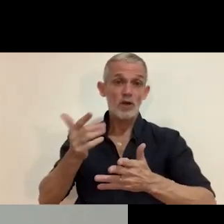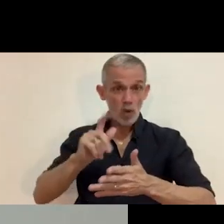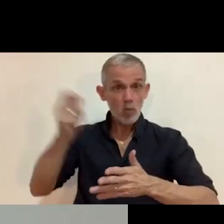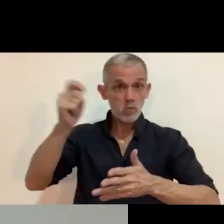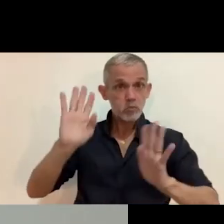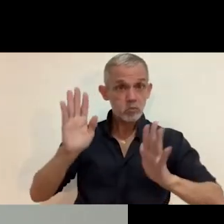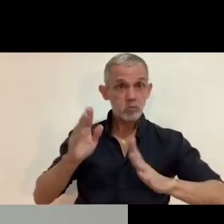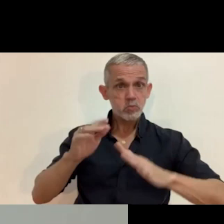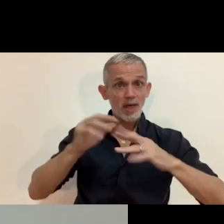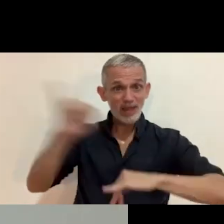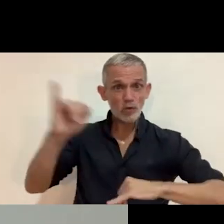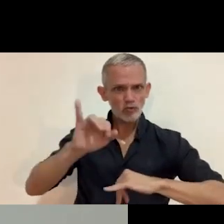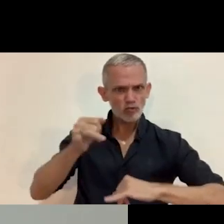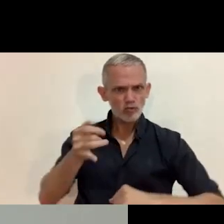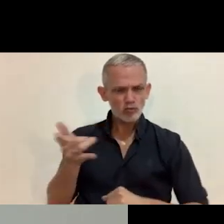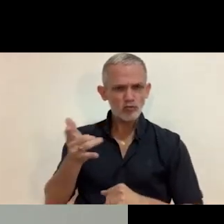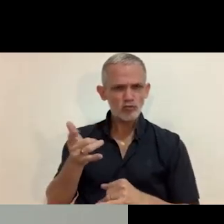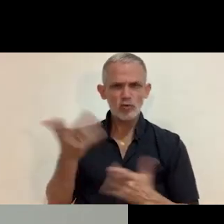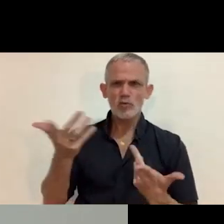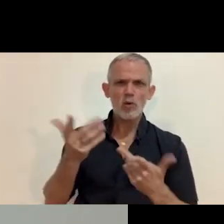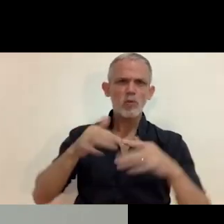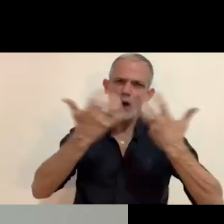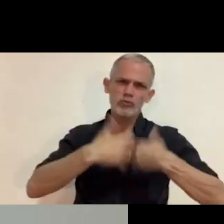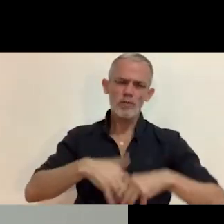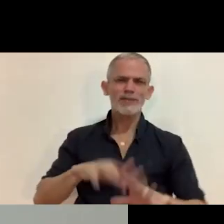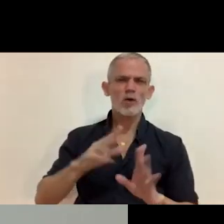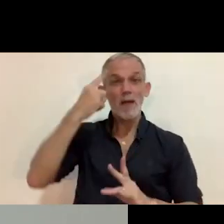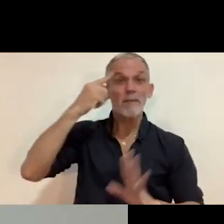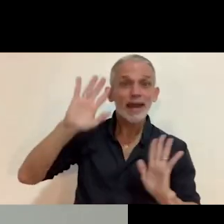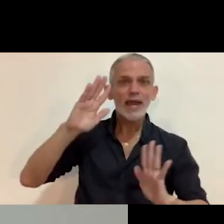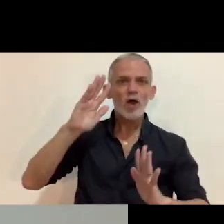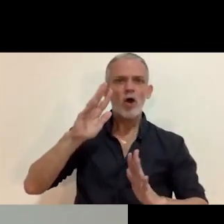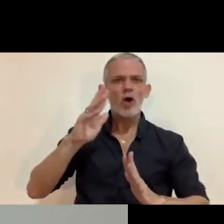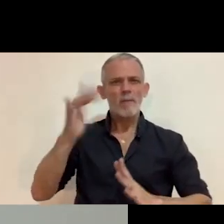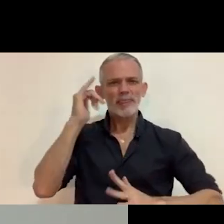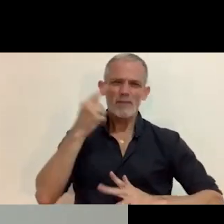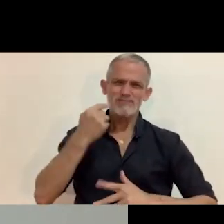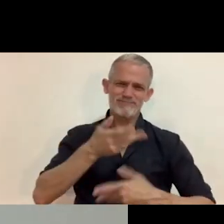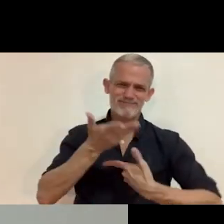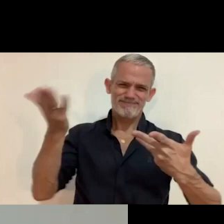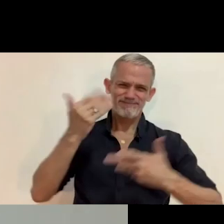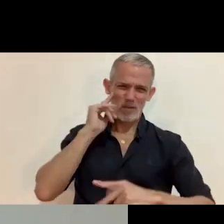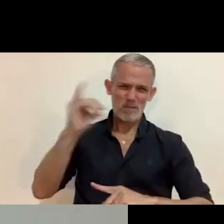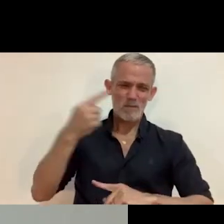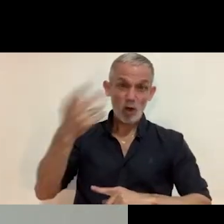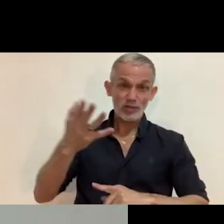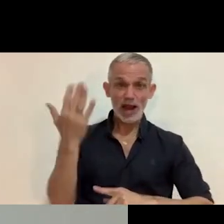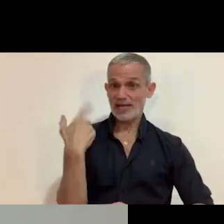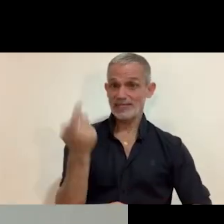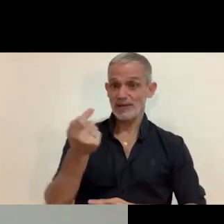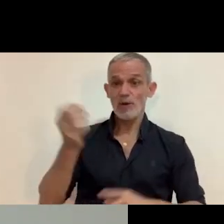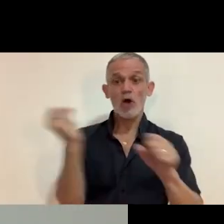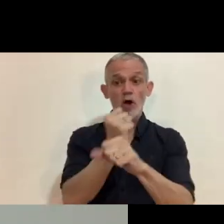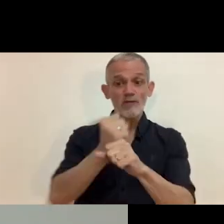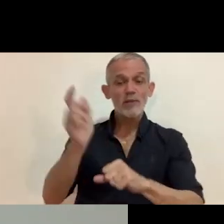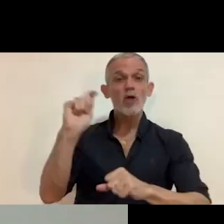interpuesto denuncias con determinación de oficio sobre base presunta, y yo les voy a compartir un fallo recientemente confirmado por la